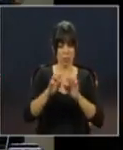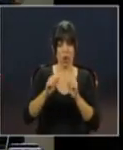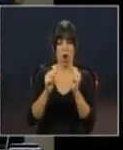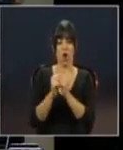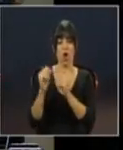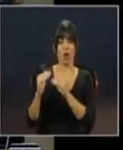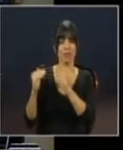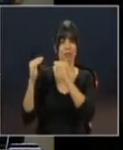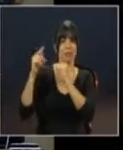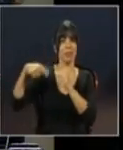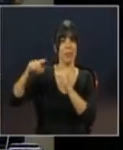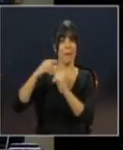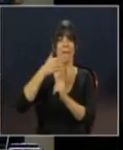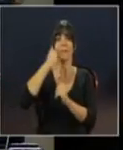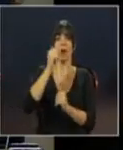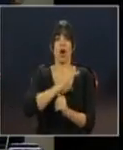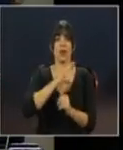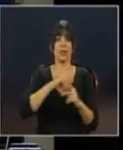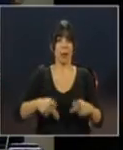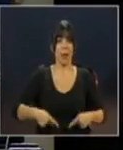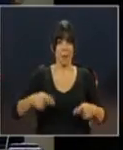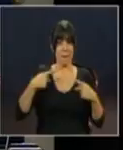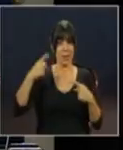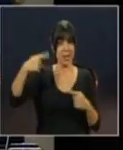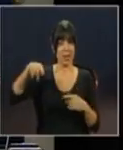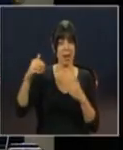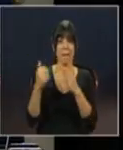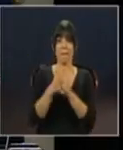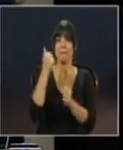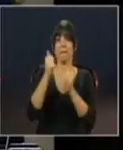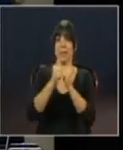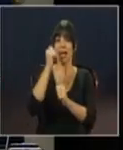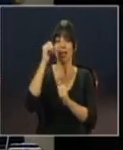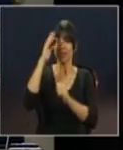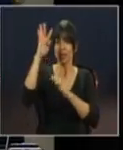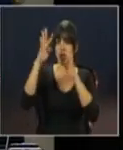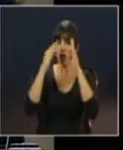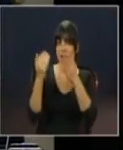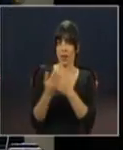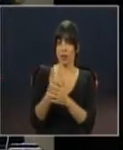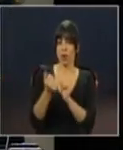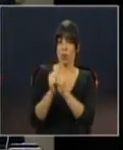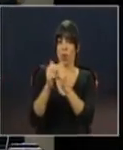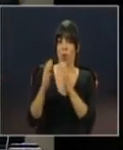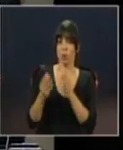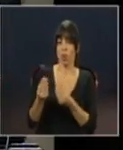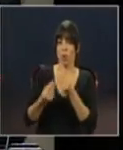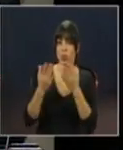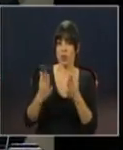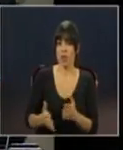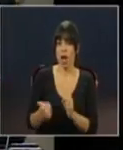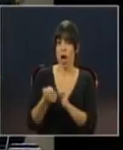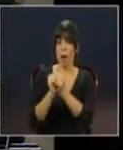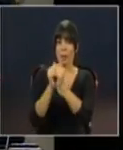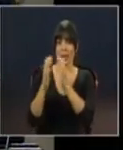que han generado mejores condiciones de vida, más innovación, productividad y competitividad,